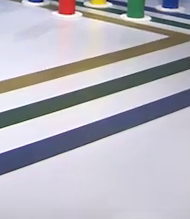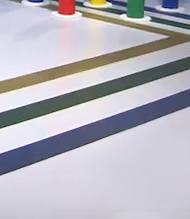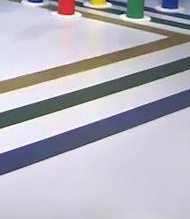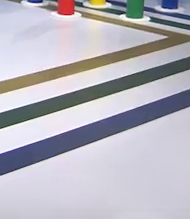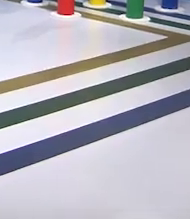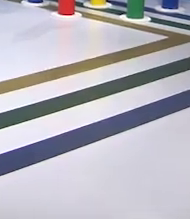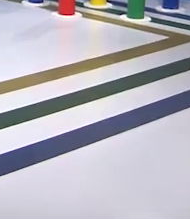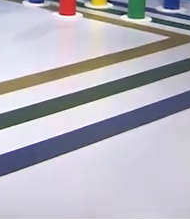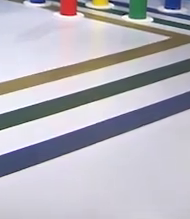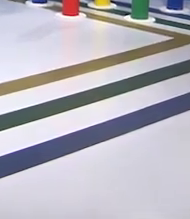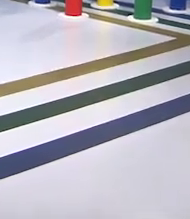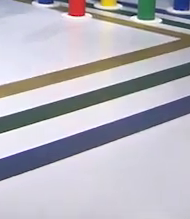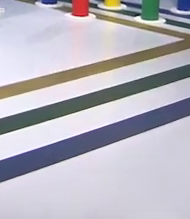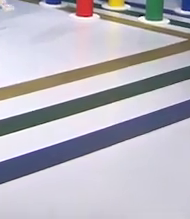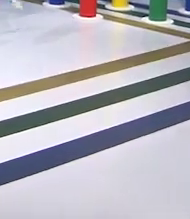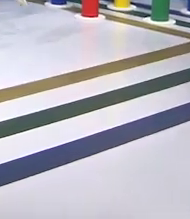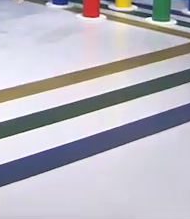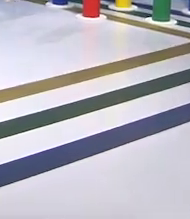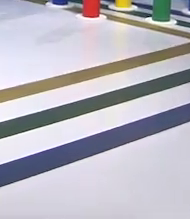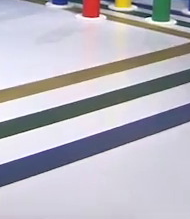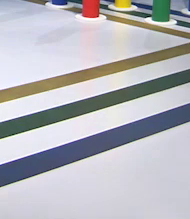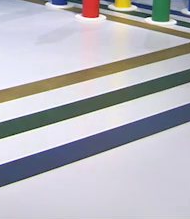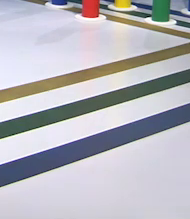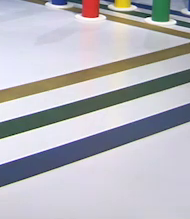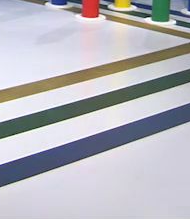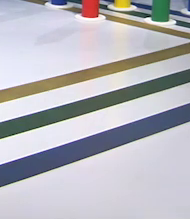oye y bailó con él